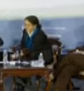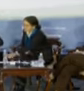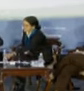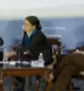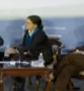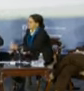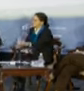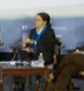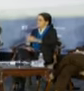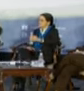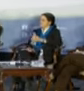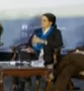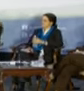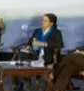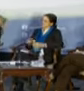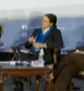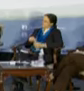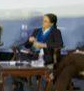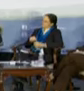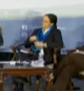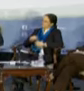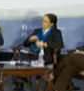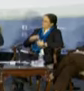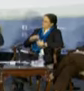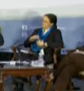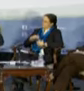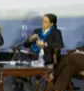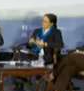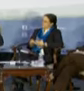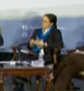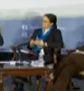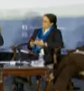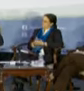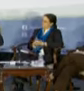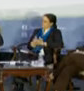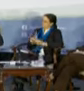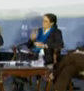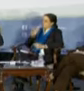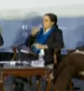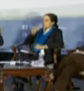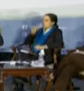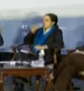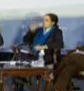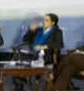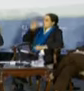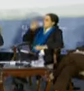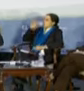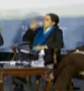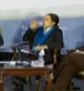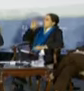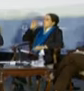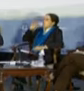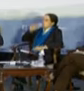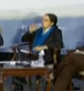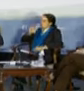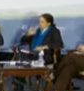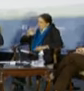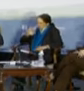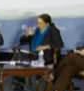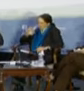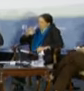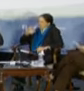es representante de Punto Focal con Sociedad Civil para Seguimiento de Iberoamérica. Es licenciado en Psicología por la